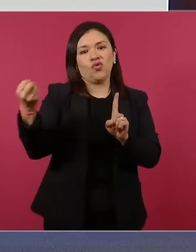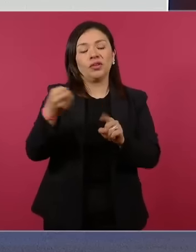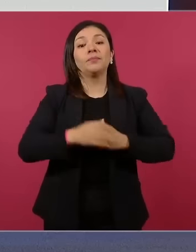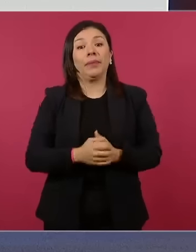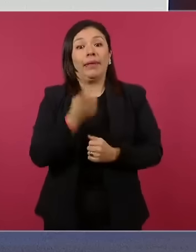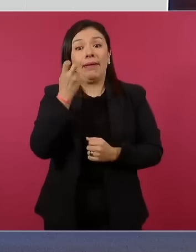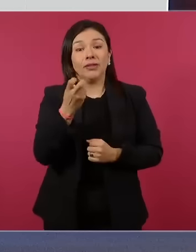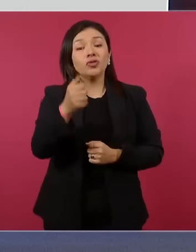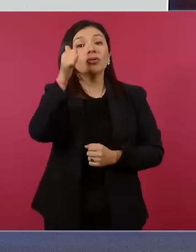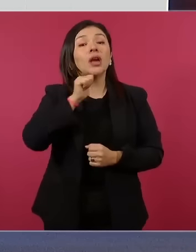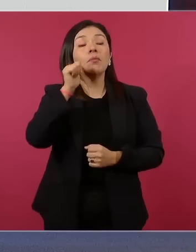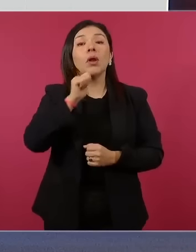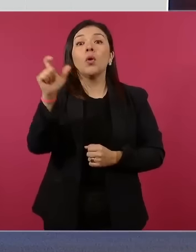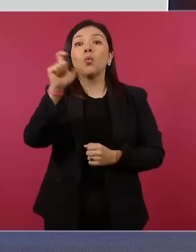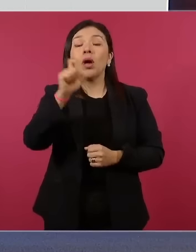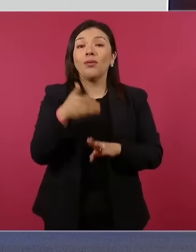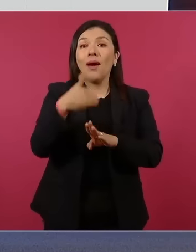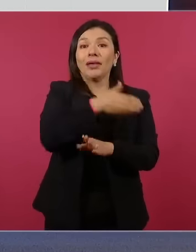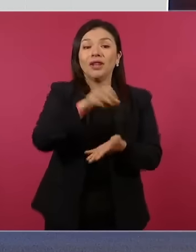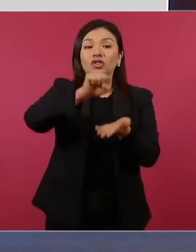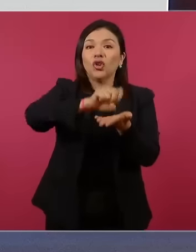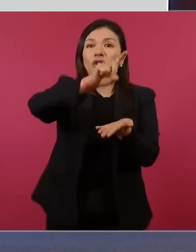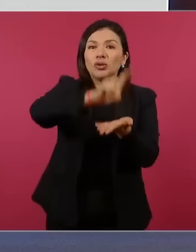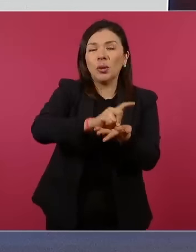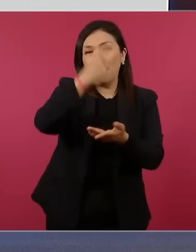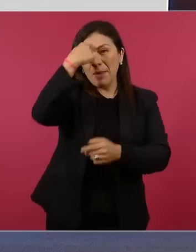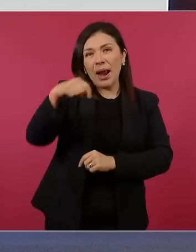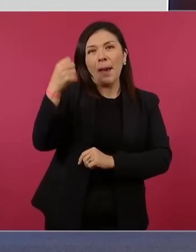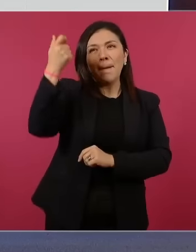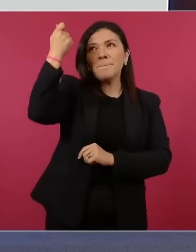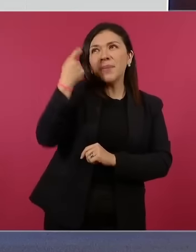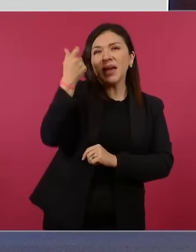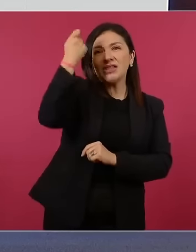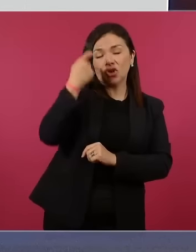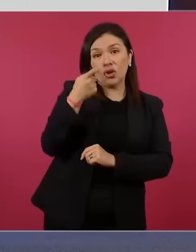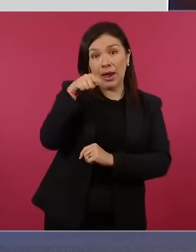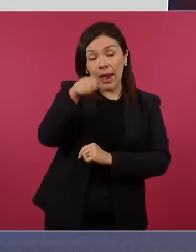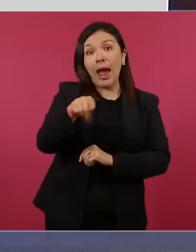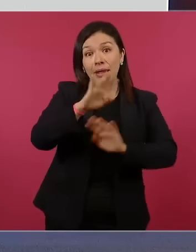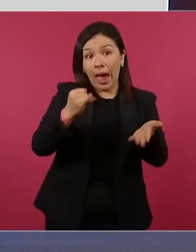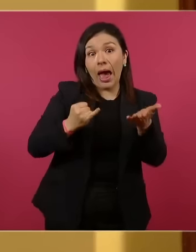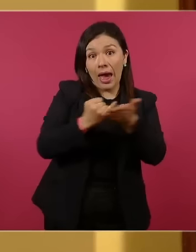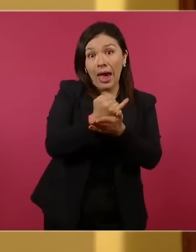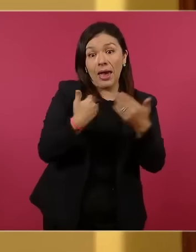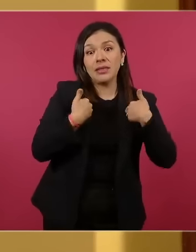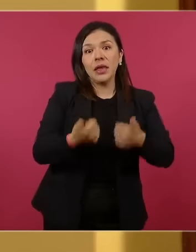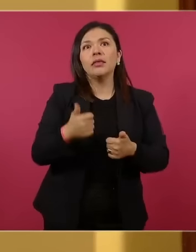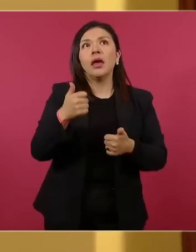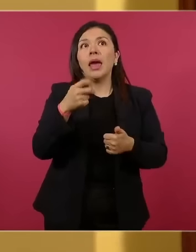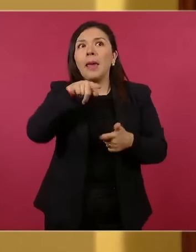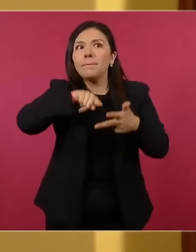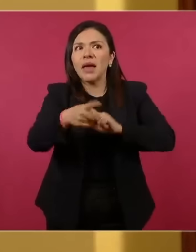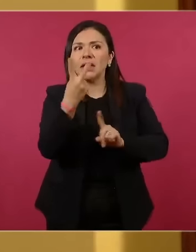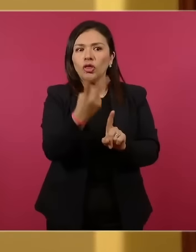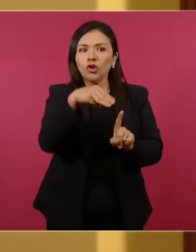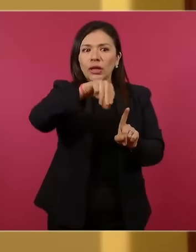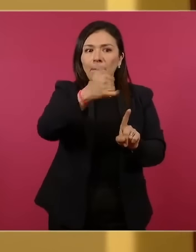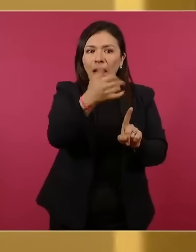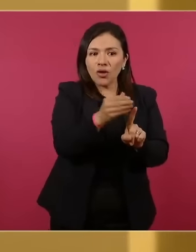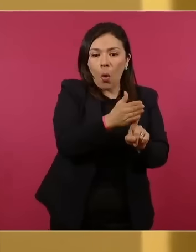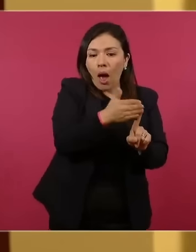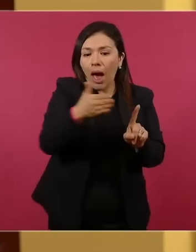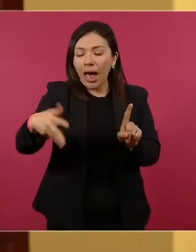todas las solicitudes de pensión, de las resoluciones por pensión que han llegado desde el 2 de mayo y hasta el